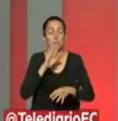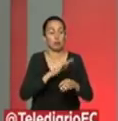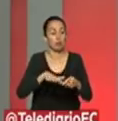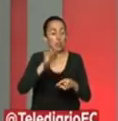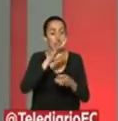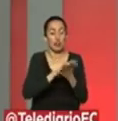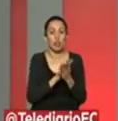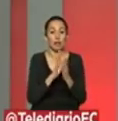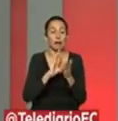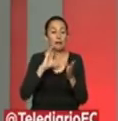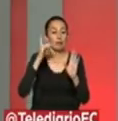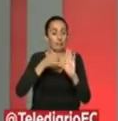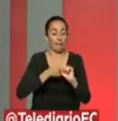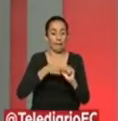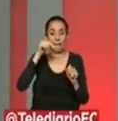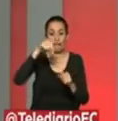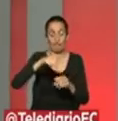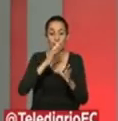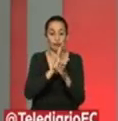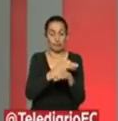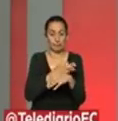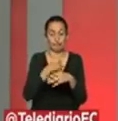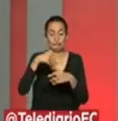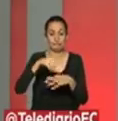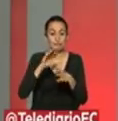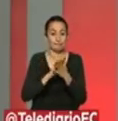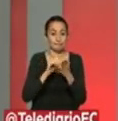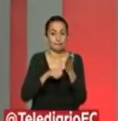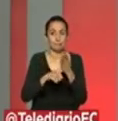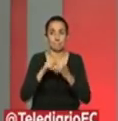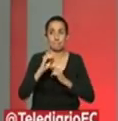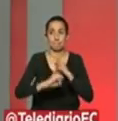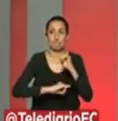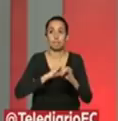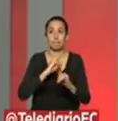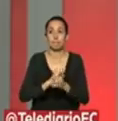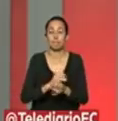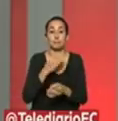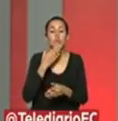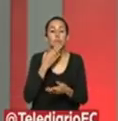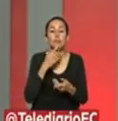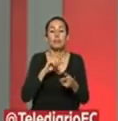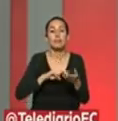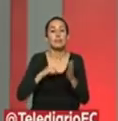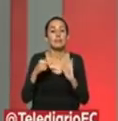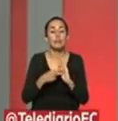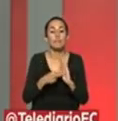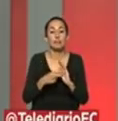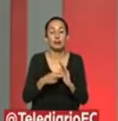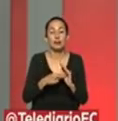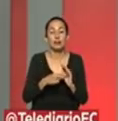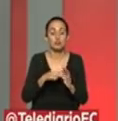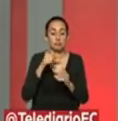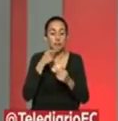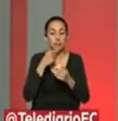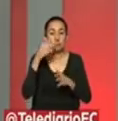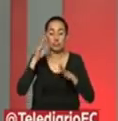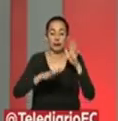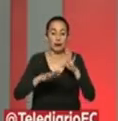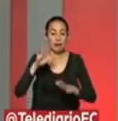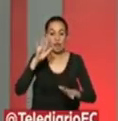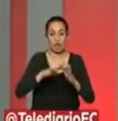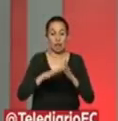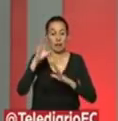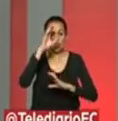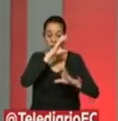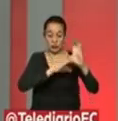no es funcionaria de canciller, ya no es la canciller, vamos, la censura no implica destitución, porque ya no lo es. Habrá que recurrir,